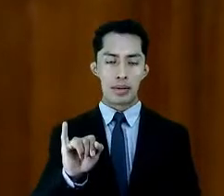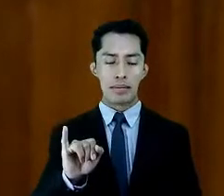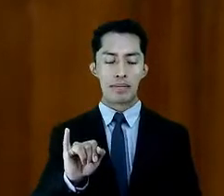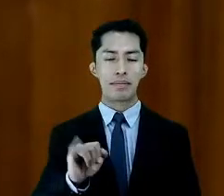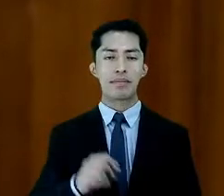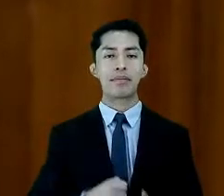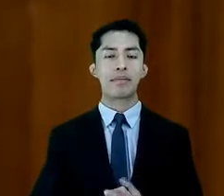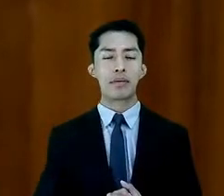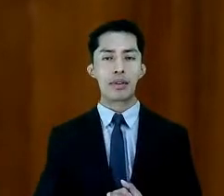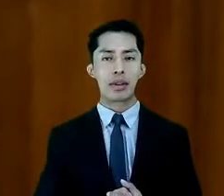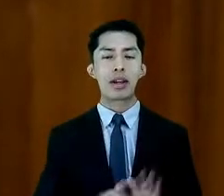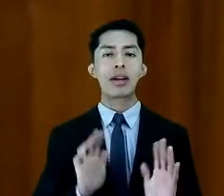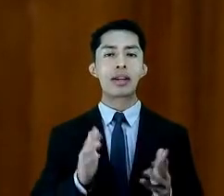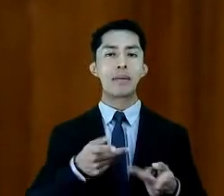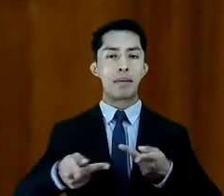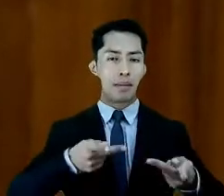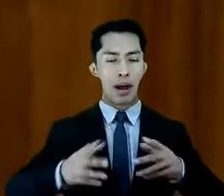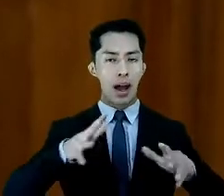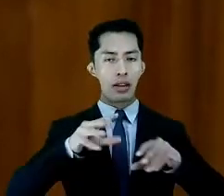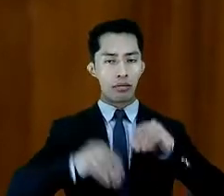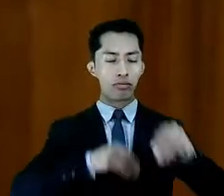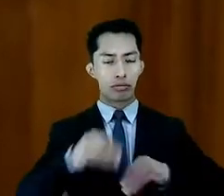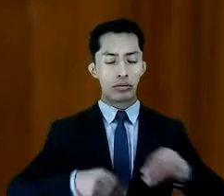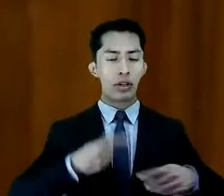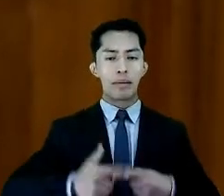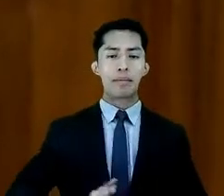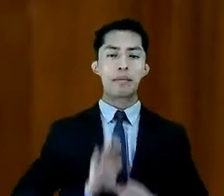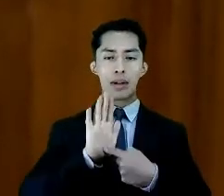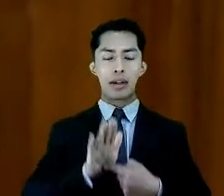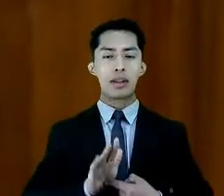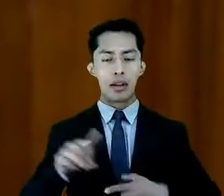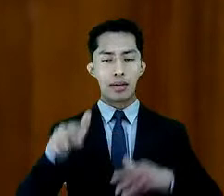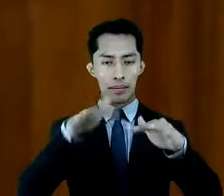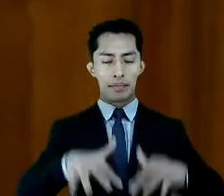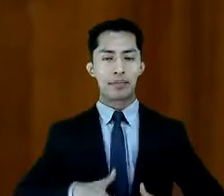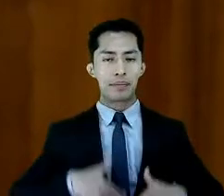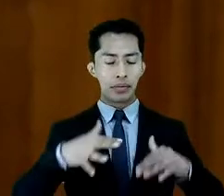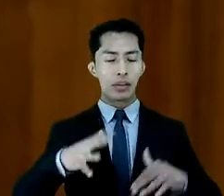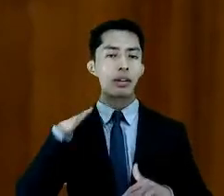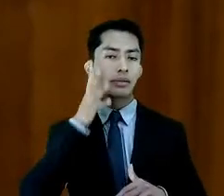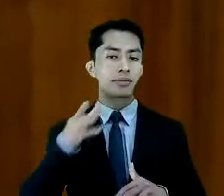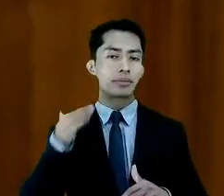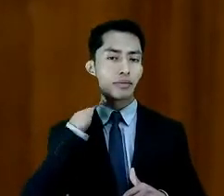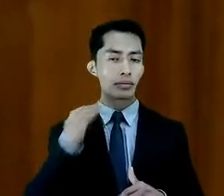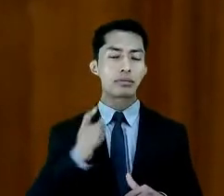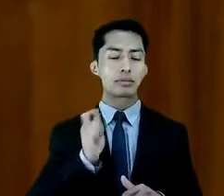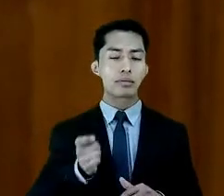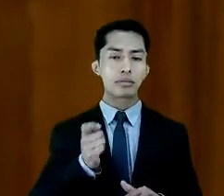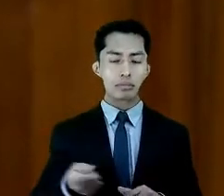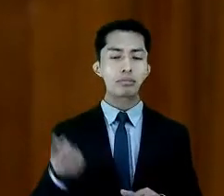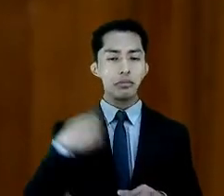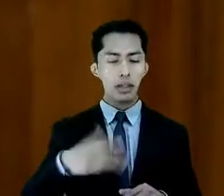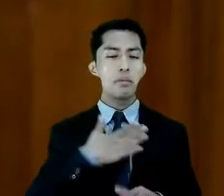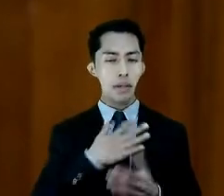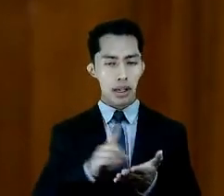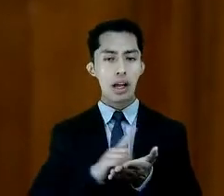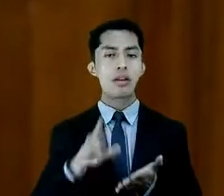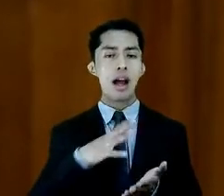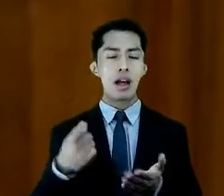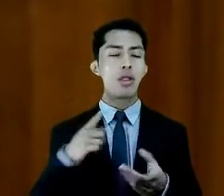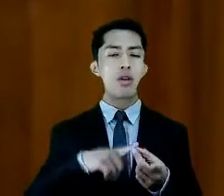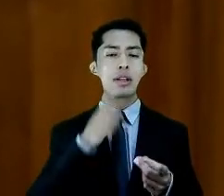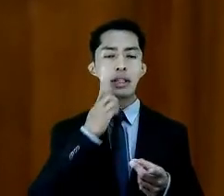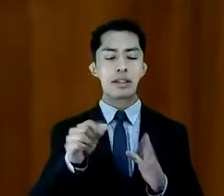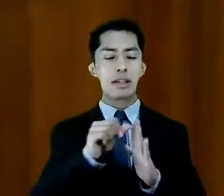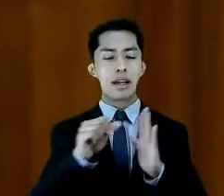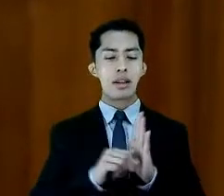Institucional. Elaborada y presentada a la aprobación de la legislatura, en ejercicio del derecho dispuesto en los